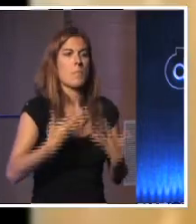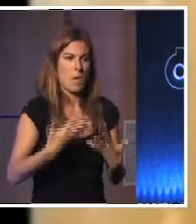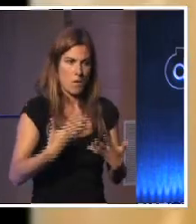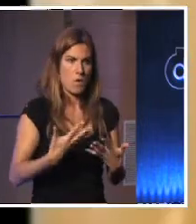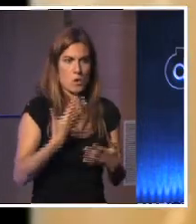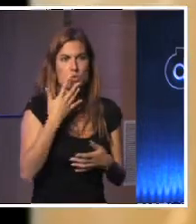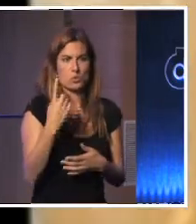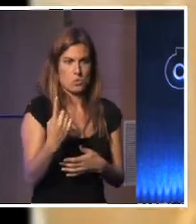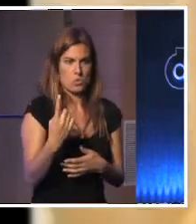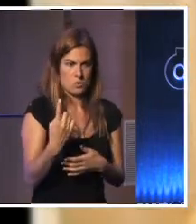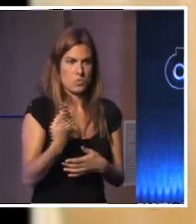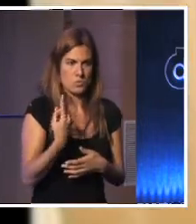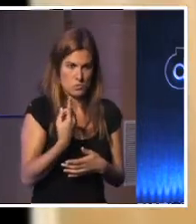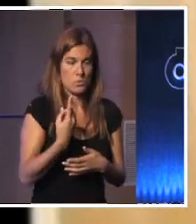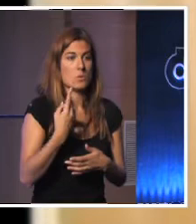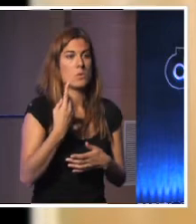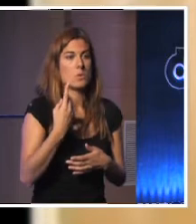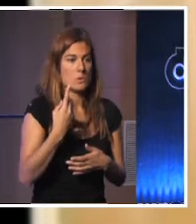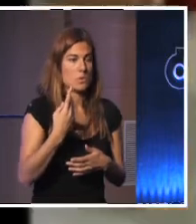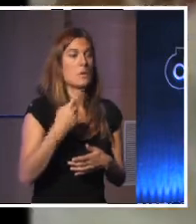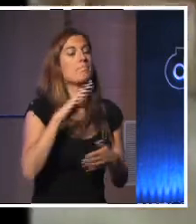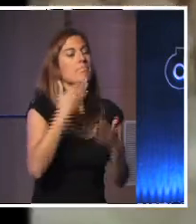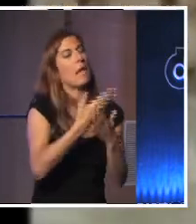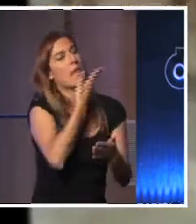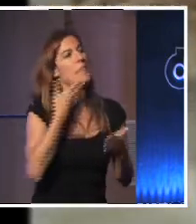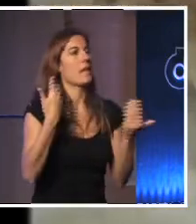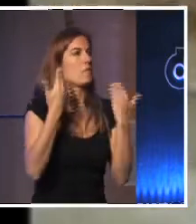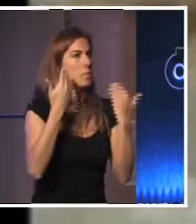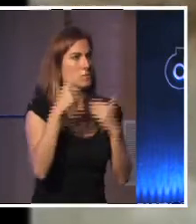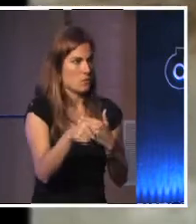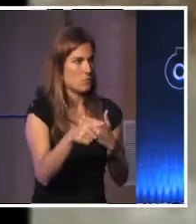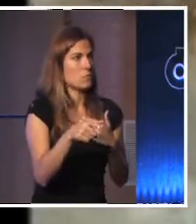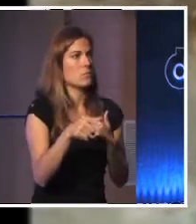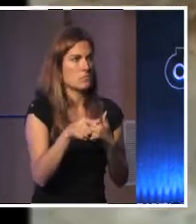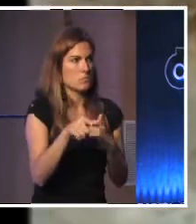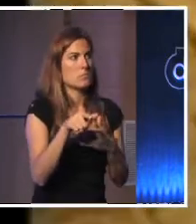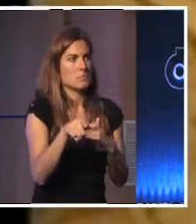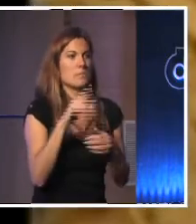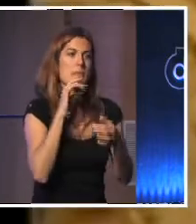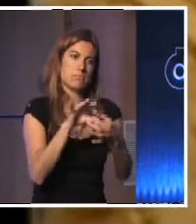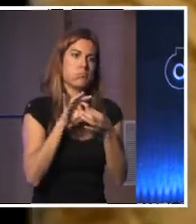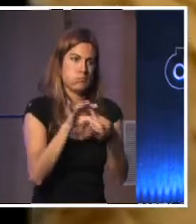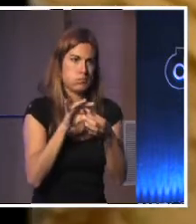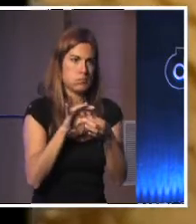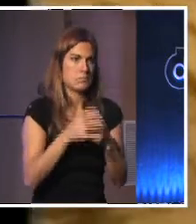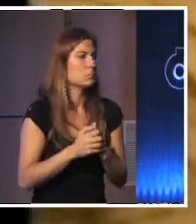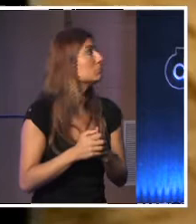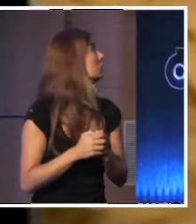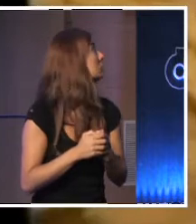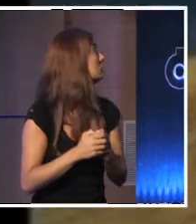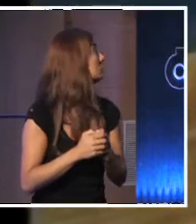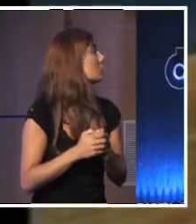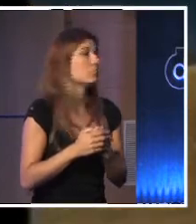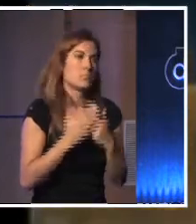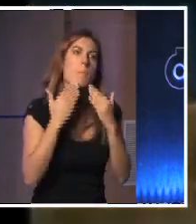sola. Aunque Amos me facilita esa información, él ha supuesto un gran cambio en mi vida.